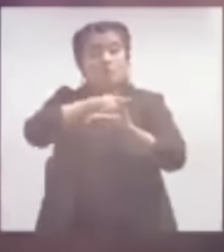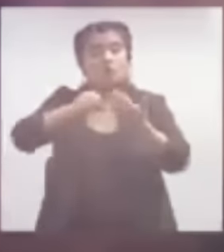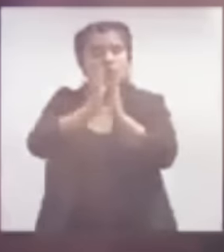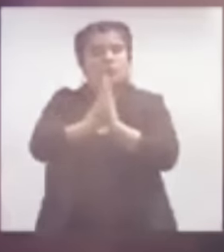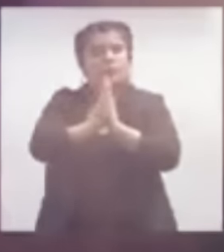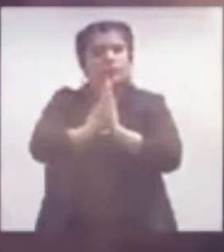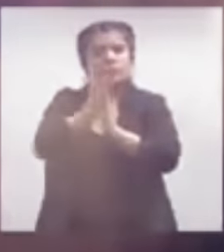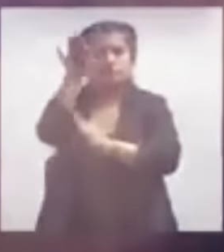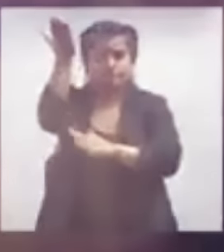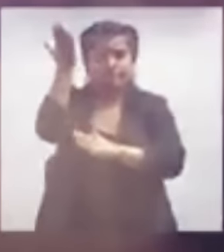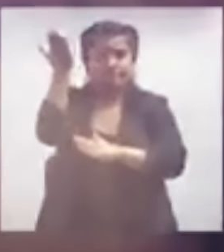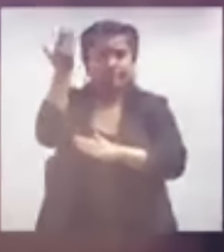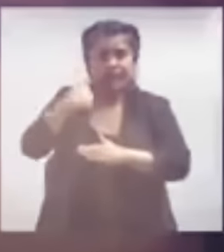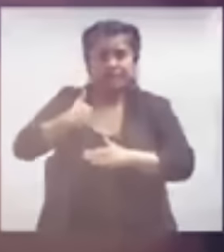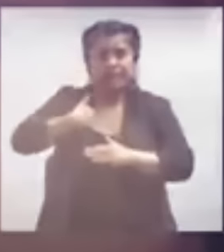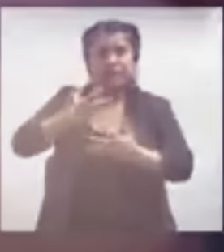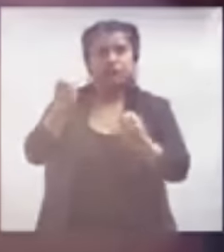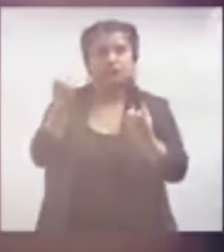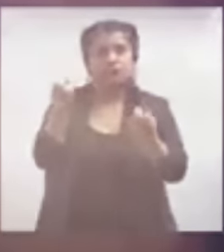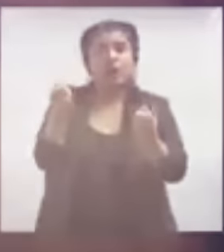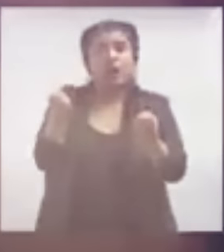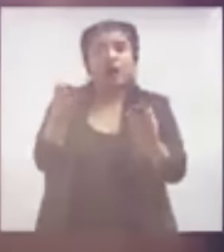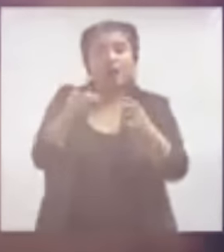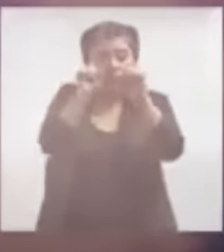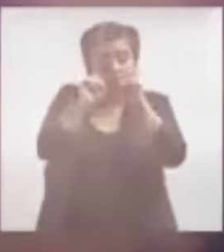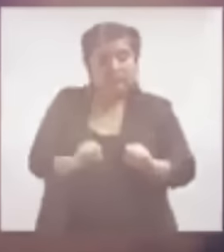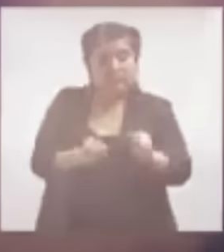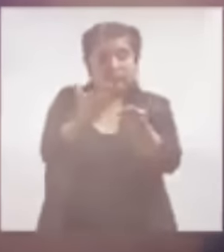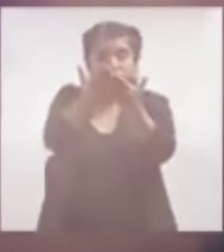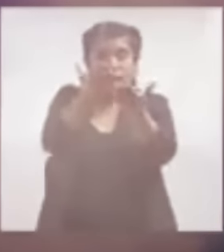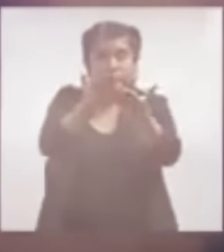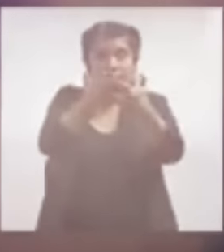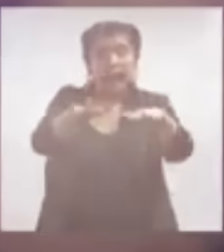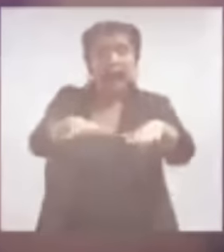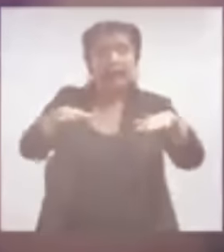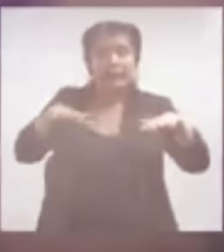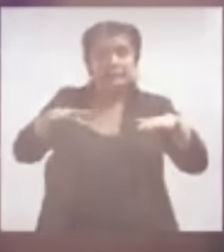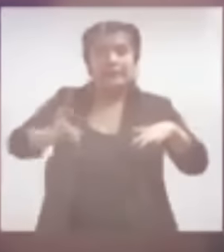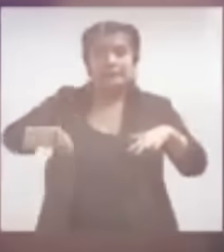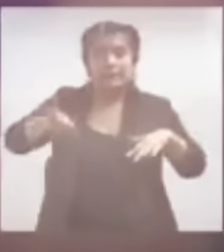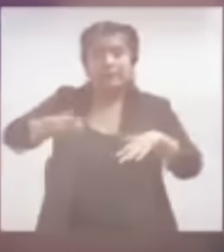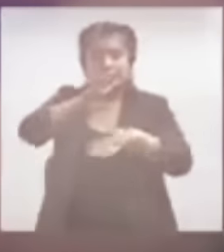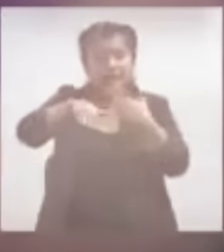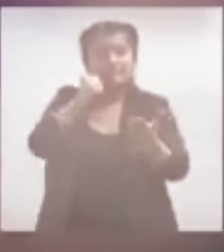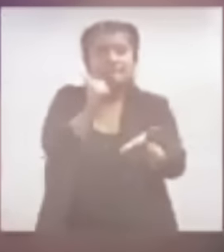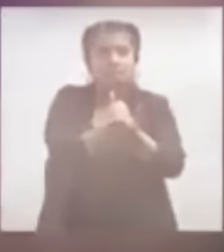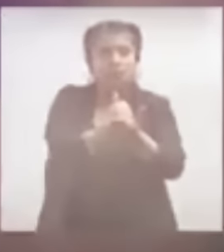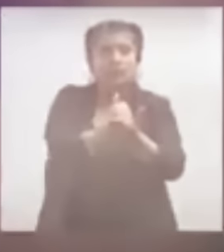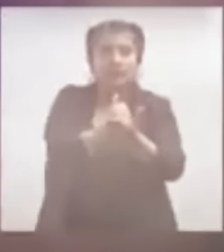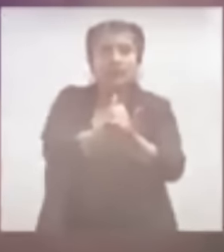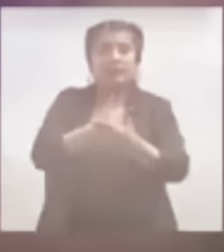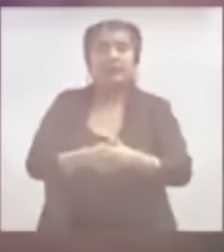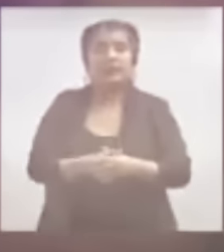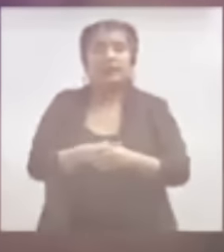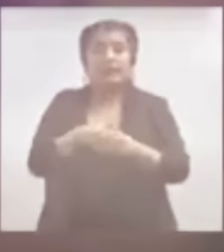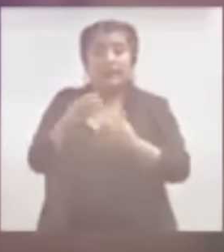me conceda la palabra para poder pedirle al Pleno que autorice que en